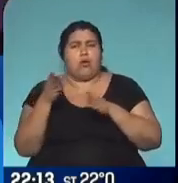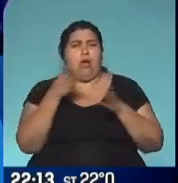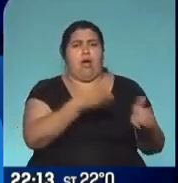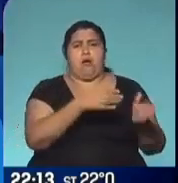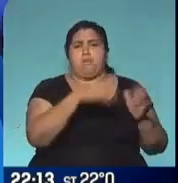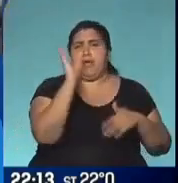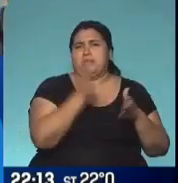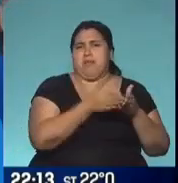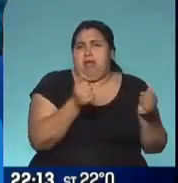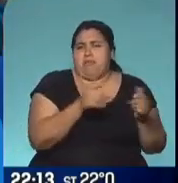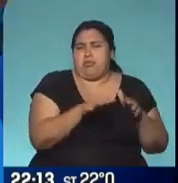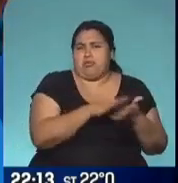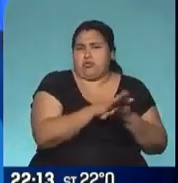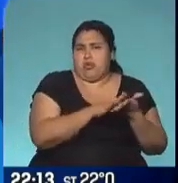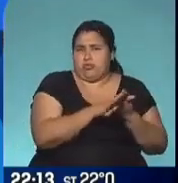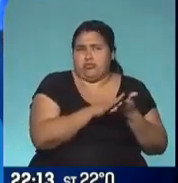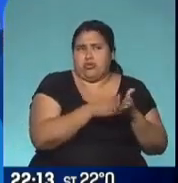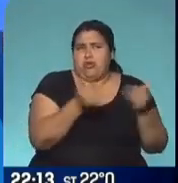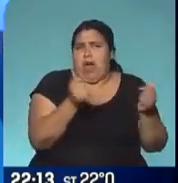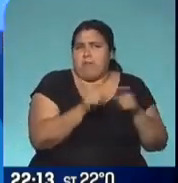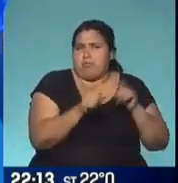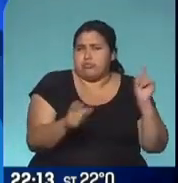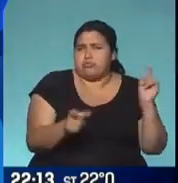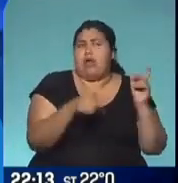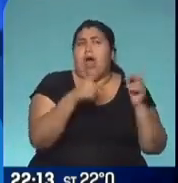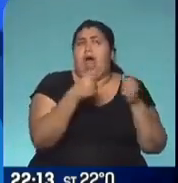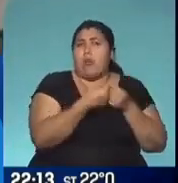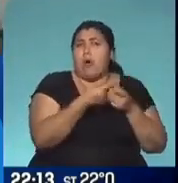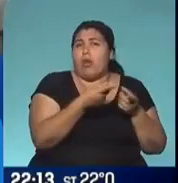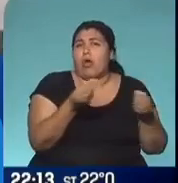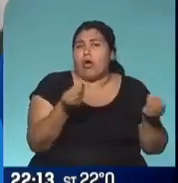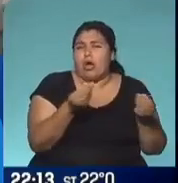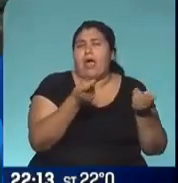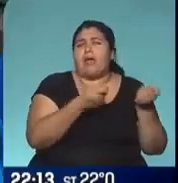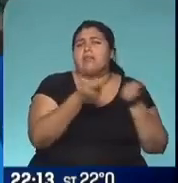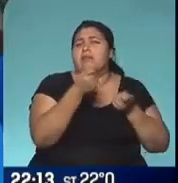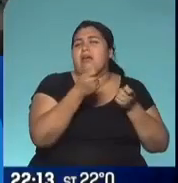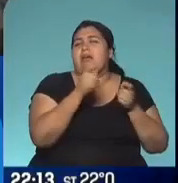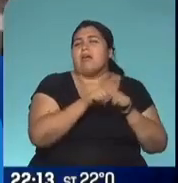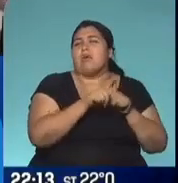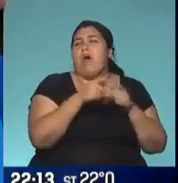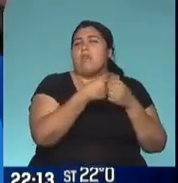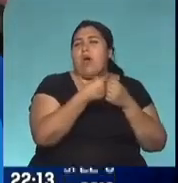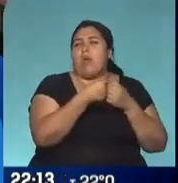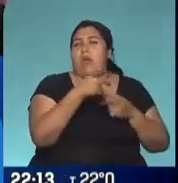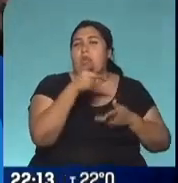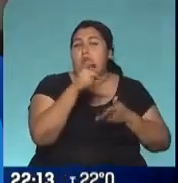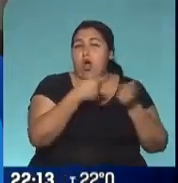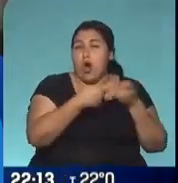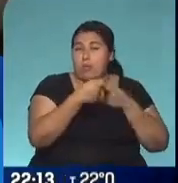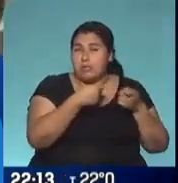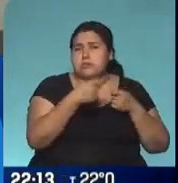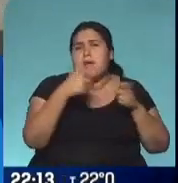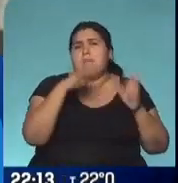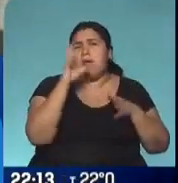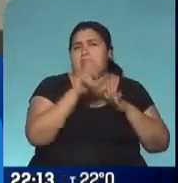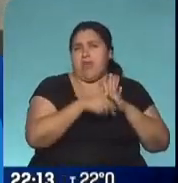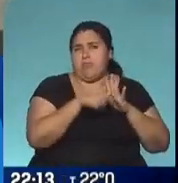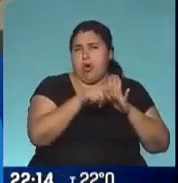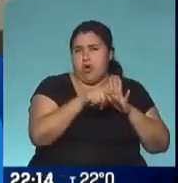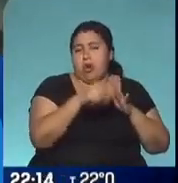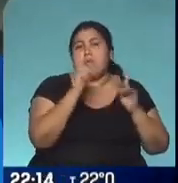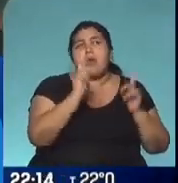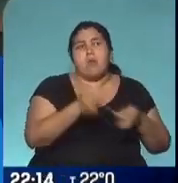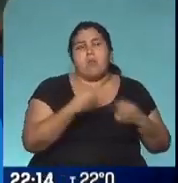más inmediata, una salida inmediata, un acuerdo un tratado comercial que quizá demore más, pero es el principio, o por lo menos se ve